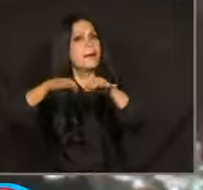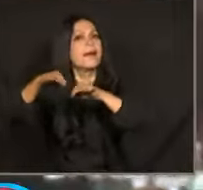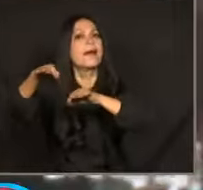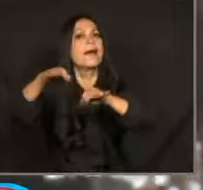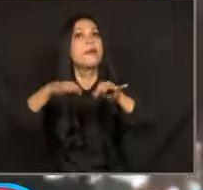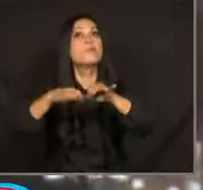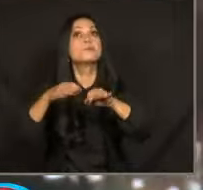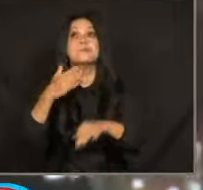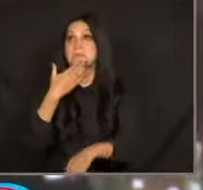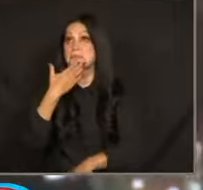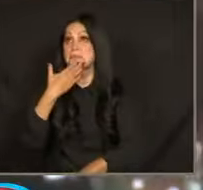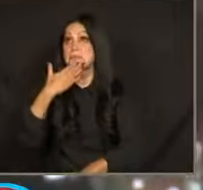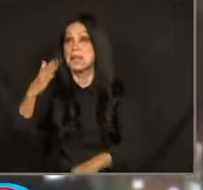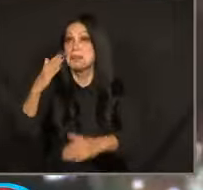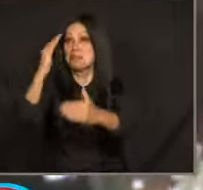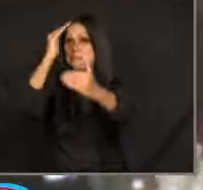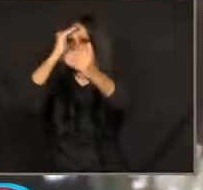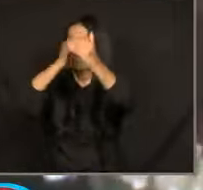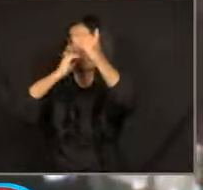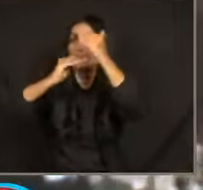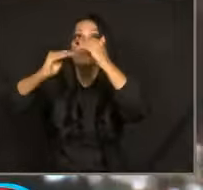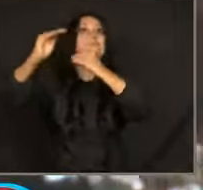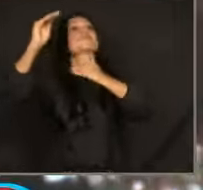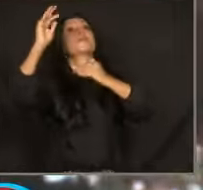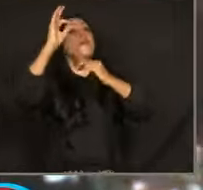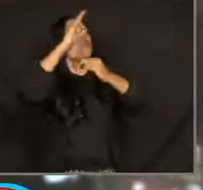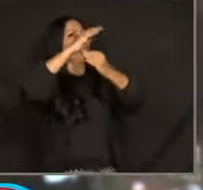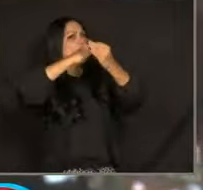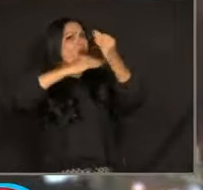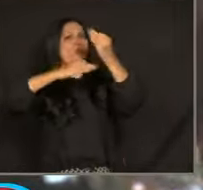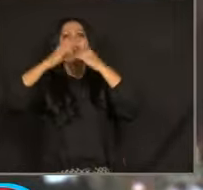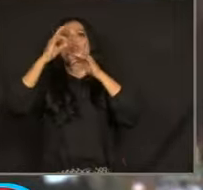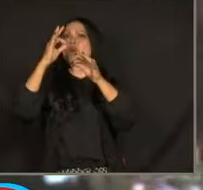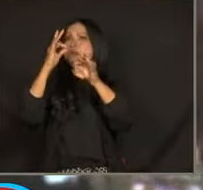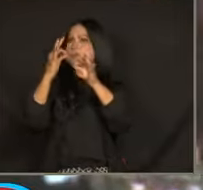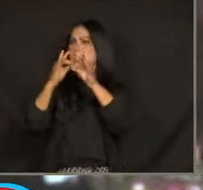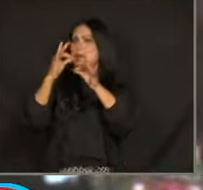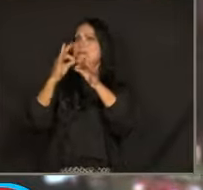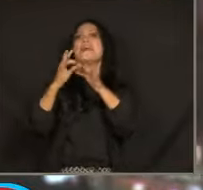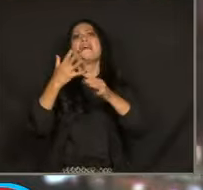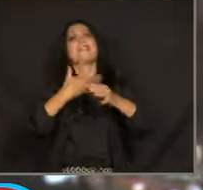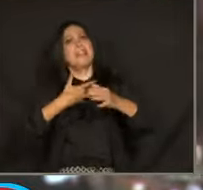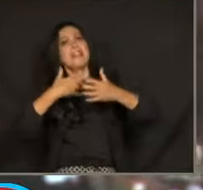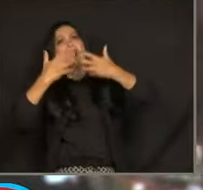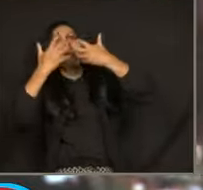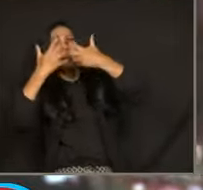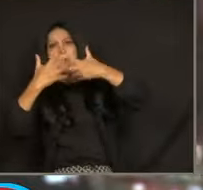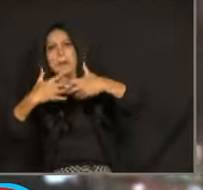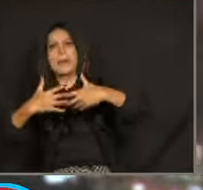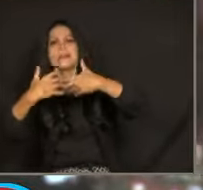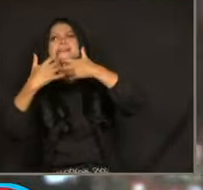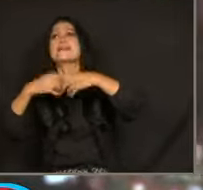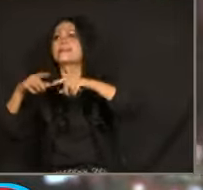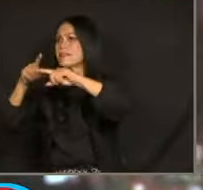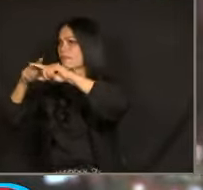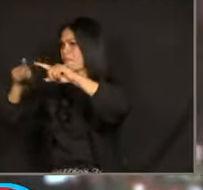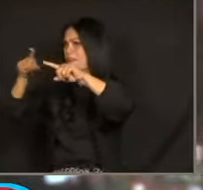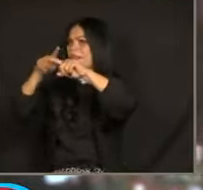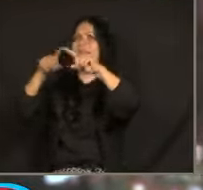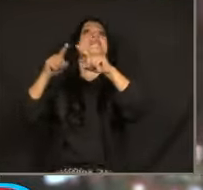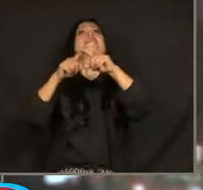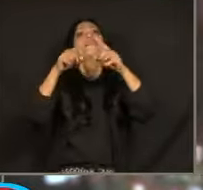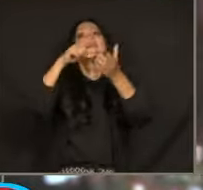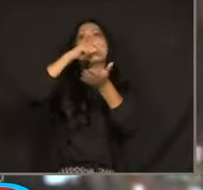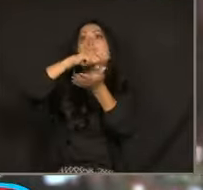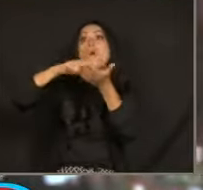que tenías en mente y cumples todos tus sueños y tienes una empresa que te va bien y y compras tus cosas